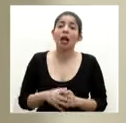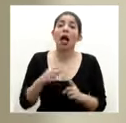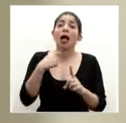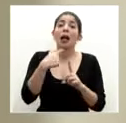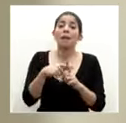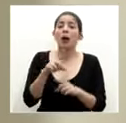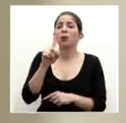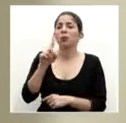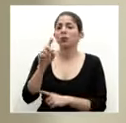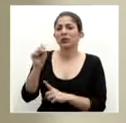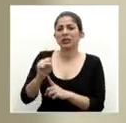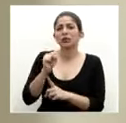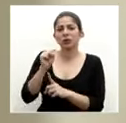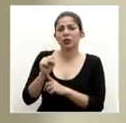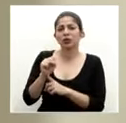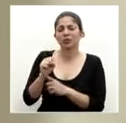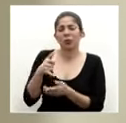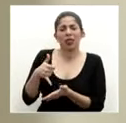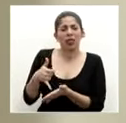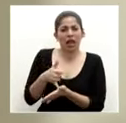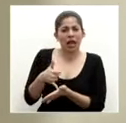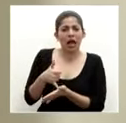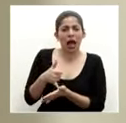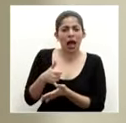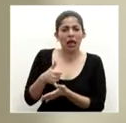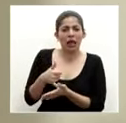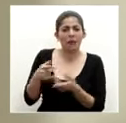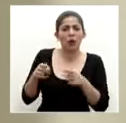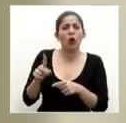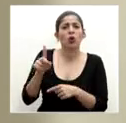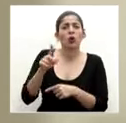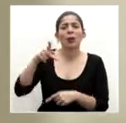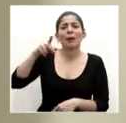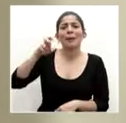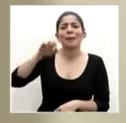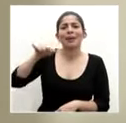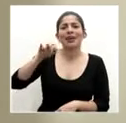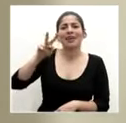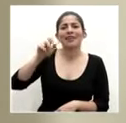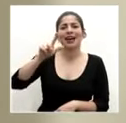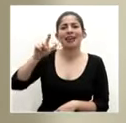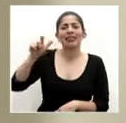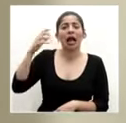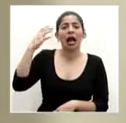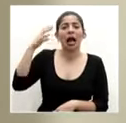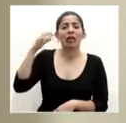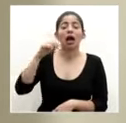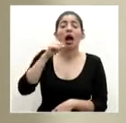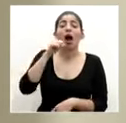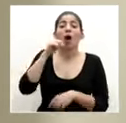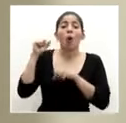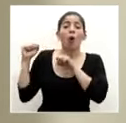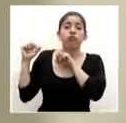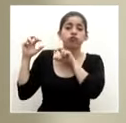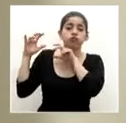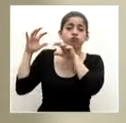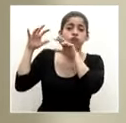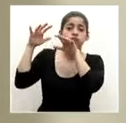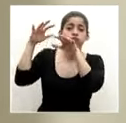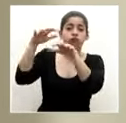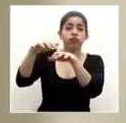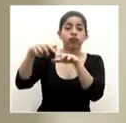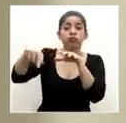tuvimos una situación también delicada en el sector de Pejivalle de Cartago, donde una cabeza de agua se